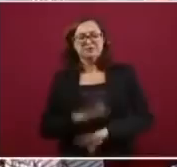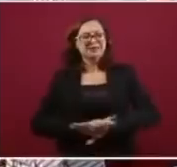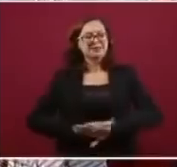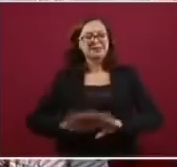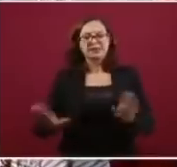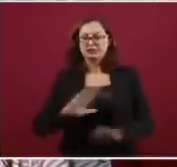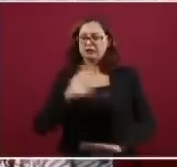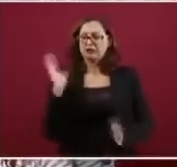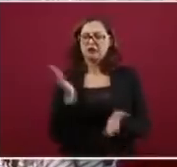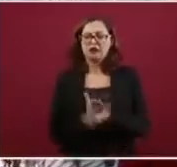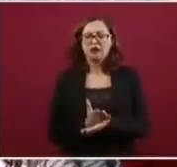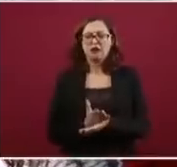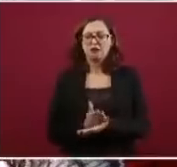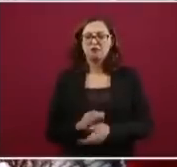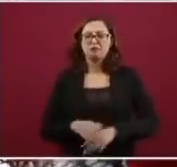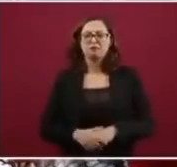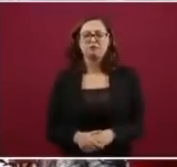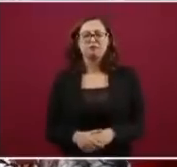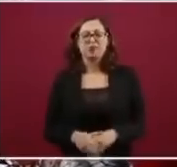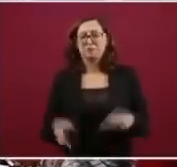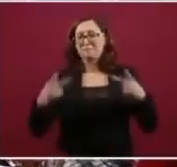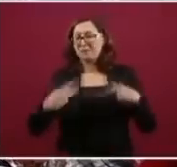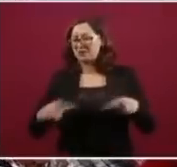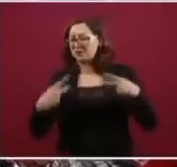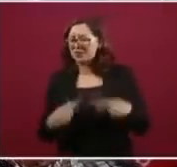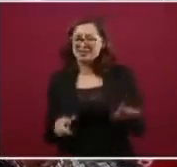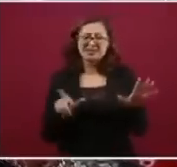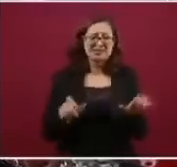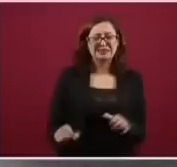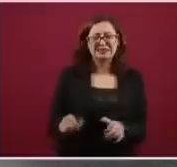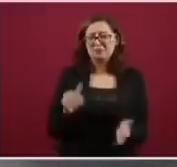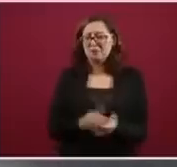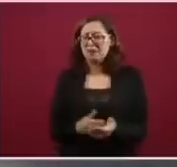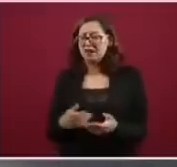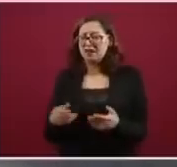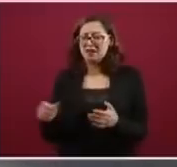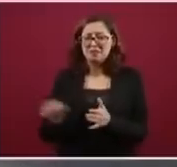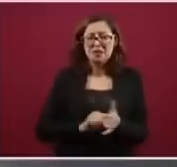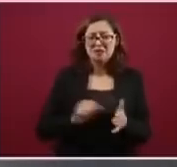no hay sueldos de 700 mil pesos mensuales